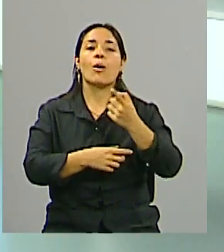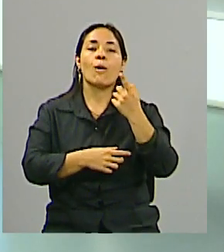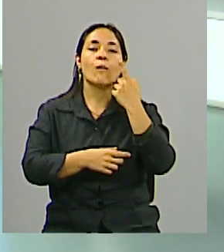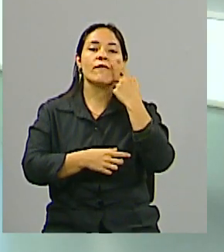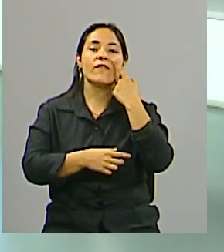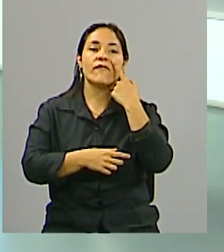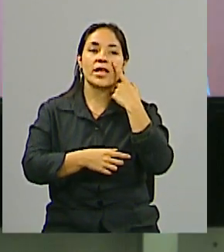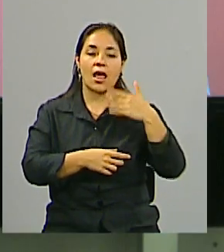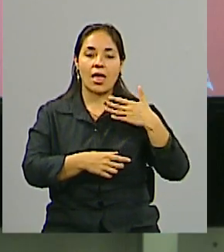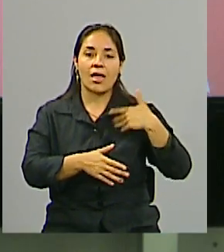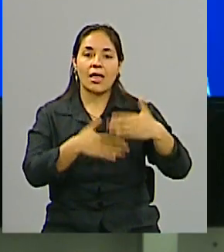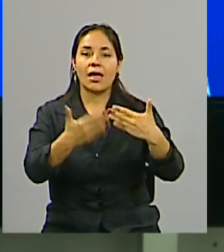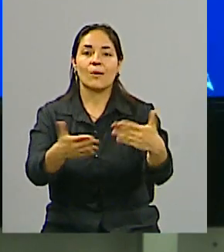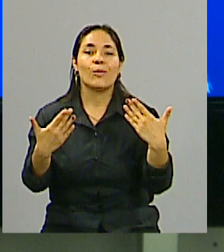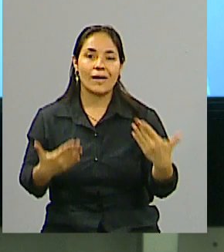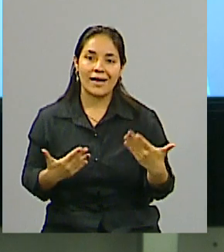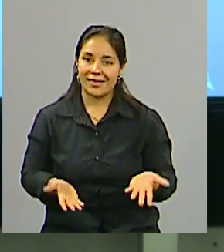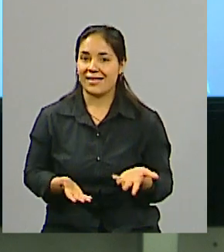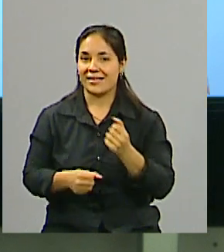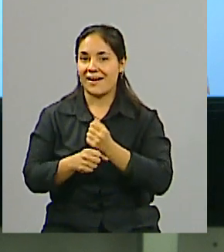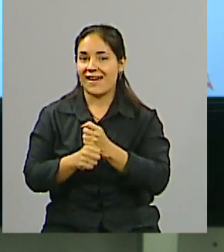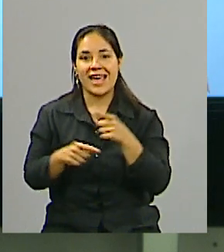Buscan cierta,